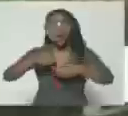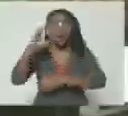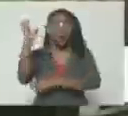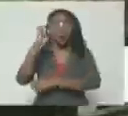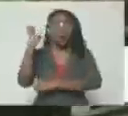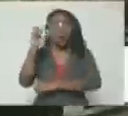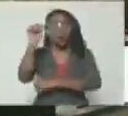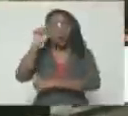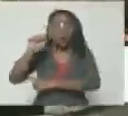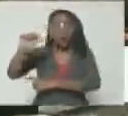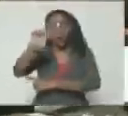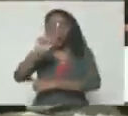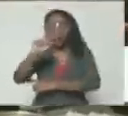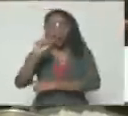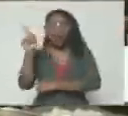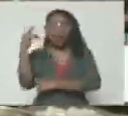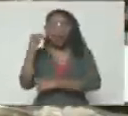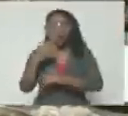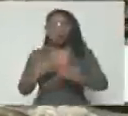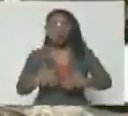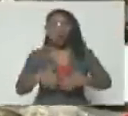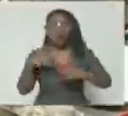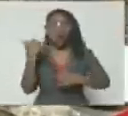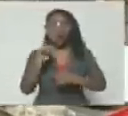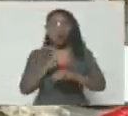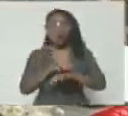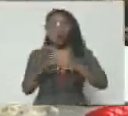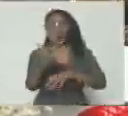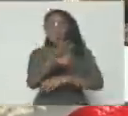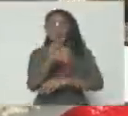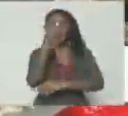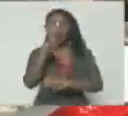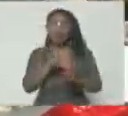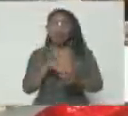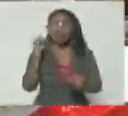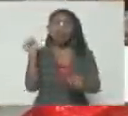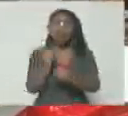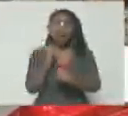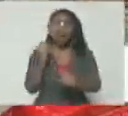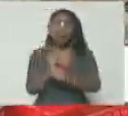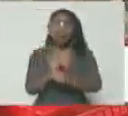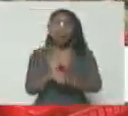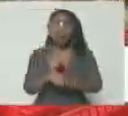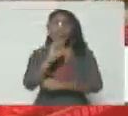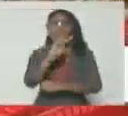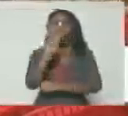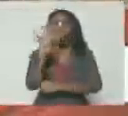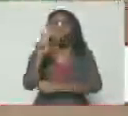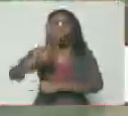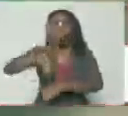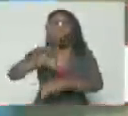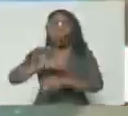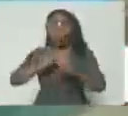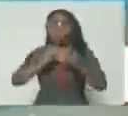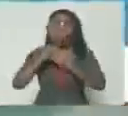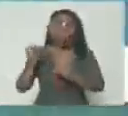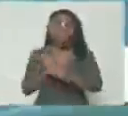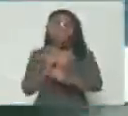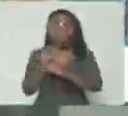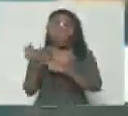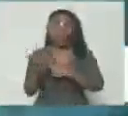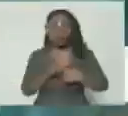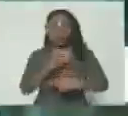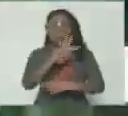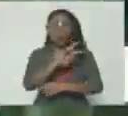Asia. Contamos en esta planta con aproximadamente 2.000 trabajadores, trabajamos las 24 horas y recibimos un aproximado